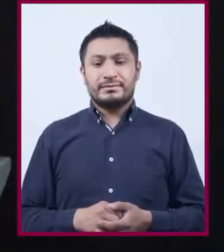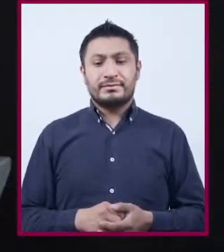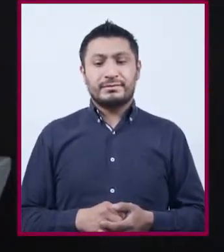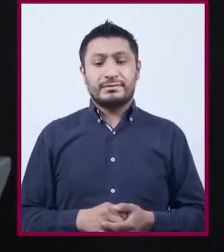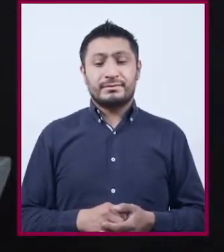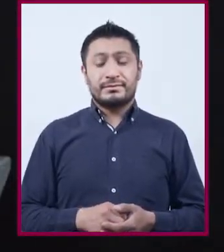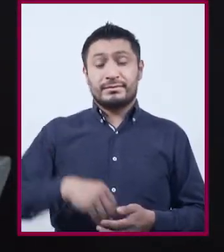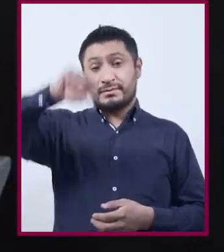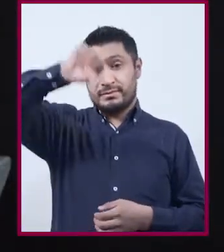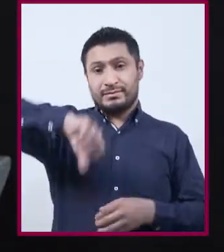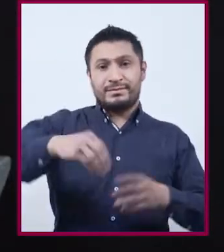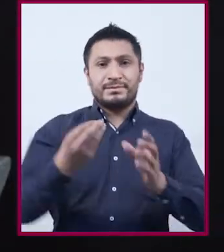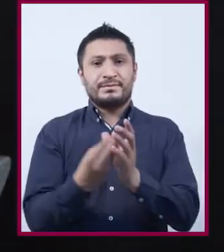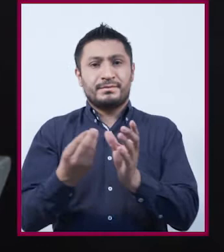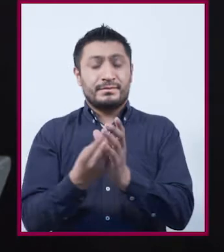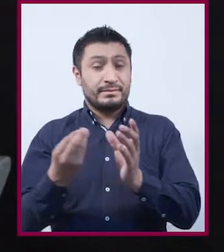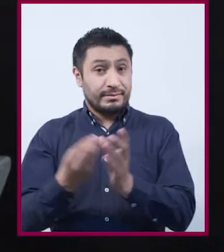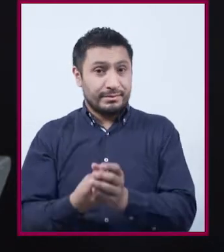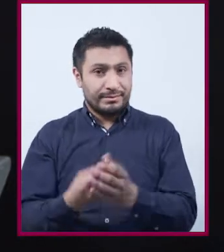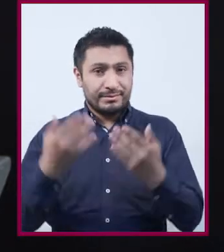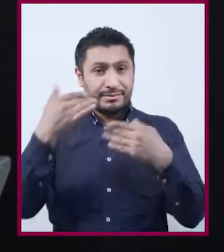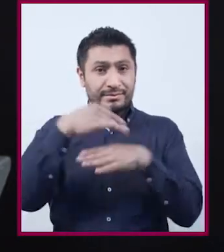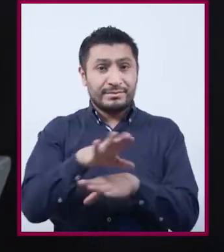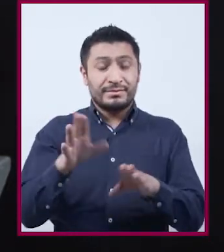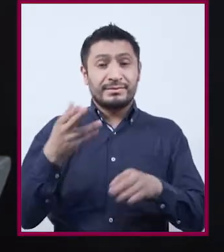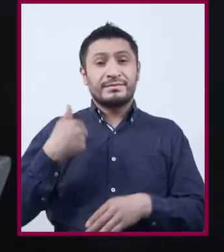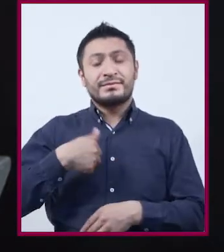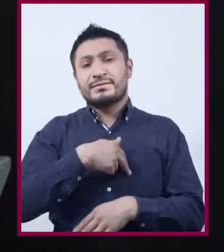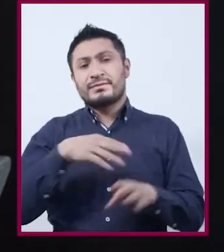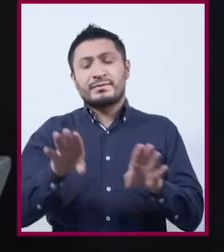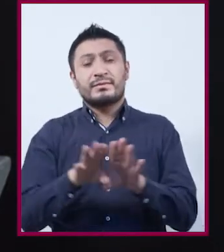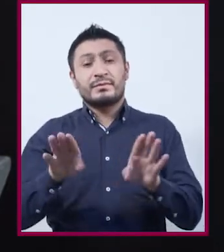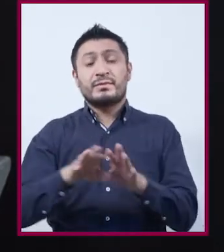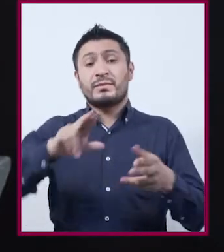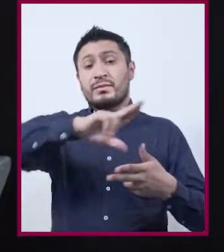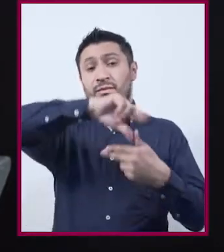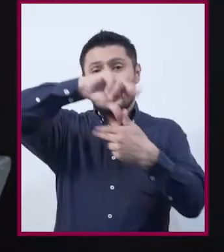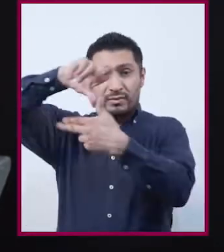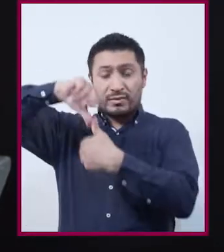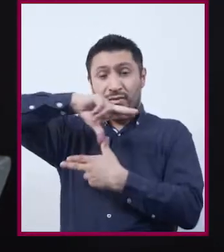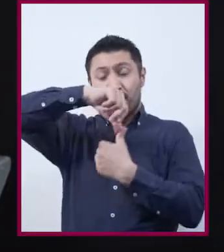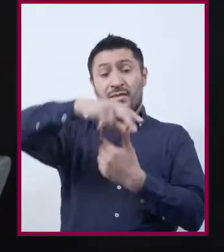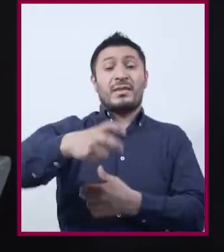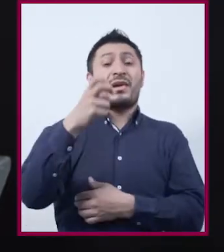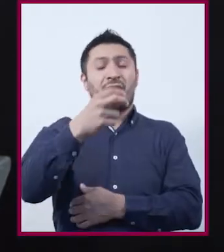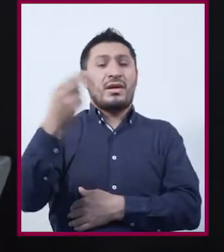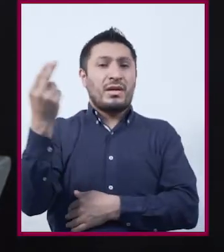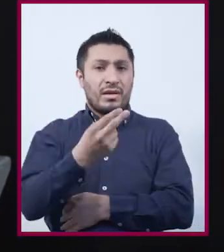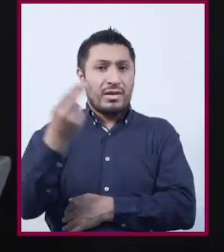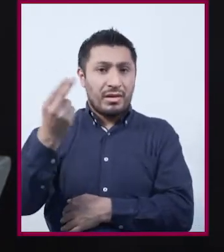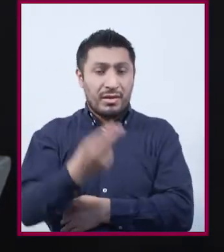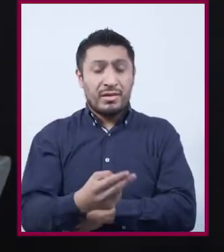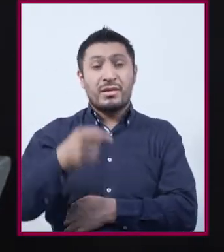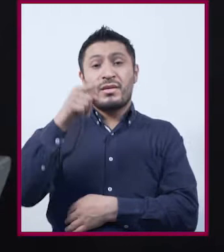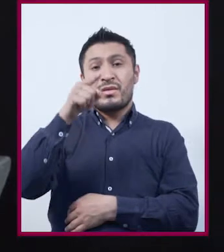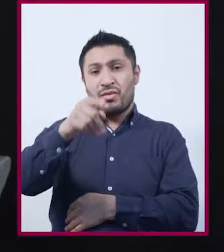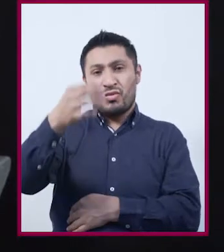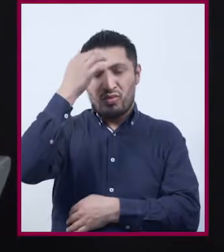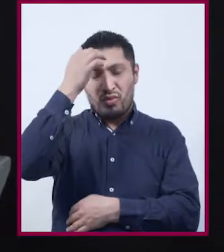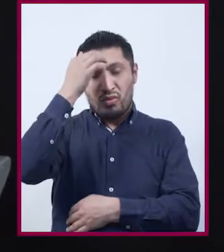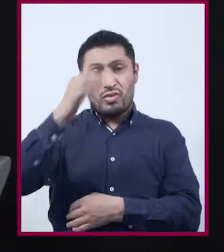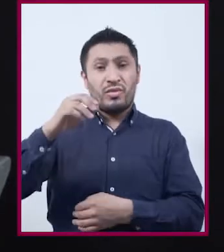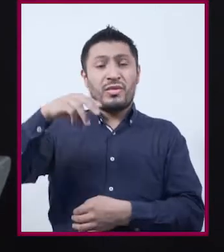Hoy en el programa, sobre cómo hemos afrontado los huracanes y para ello será necesario remontarnos al surgimiento de la